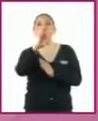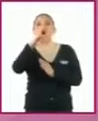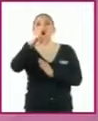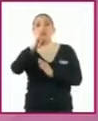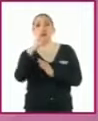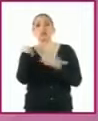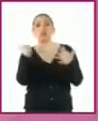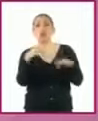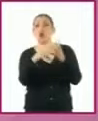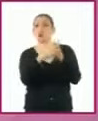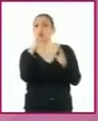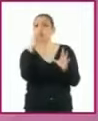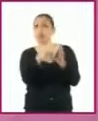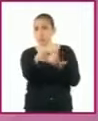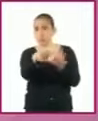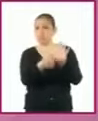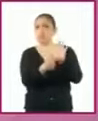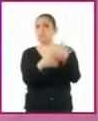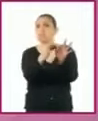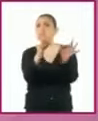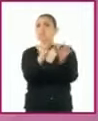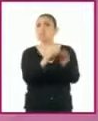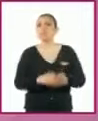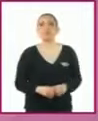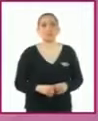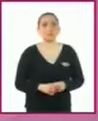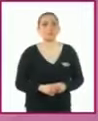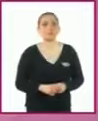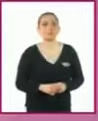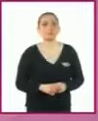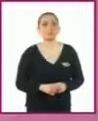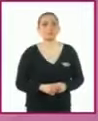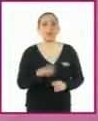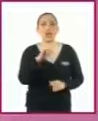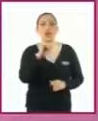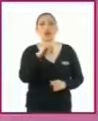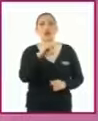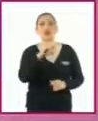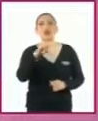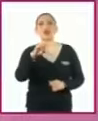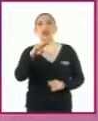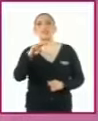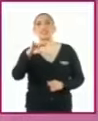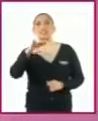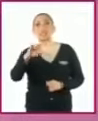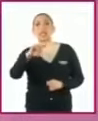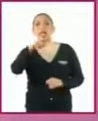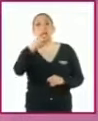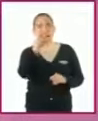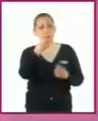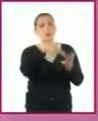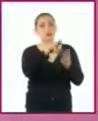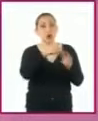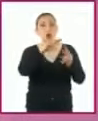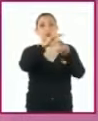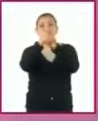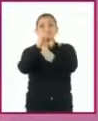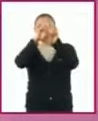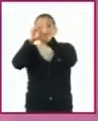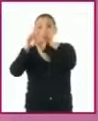llena de sorpresas. Les vamos a contar sobre ella. Leonardo da Vinci no solo era pintor,